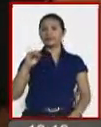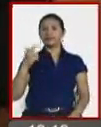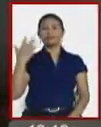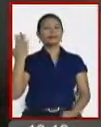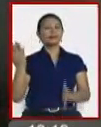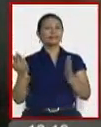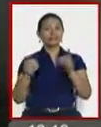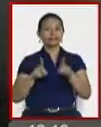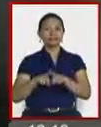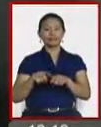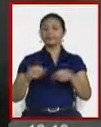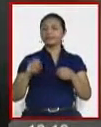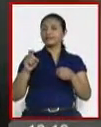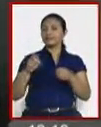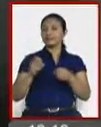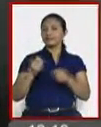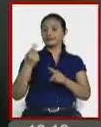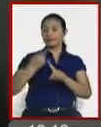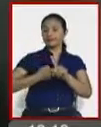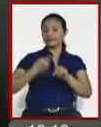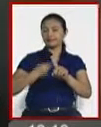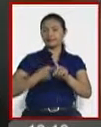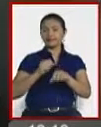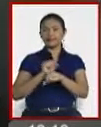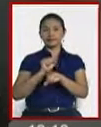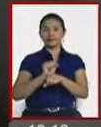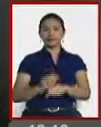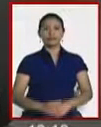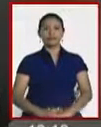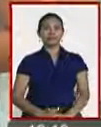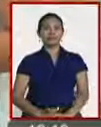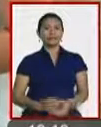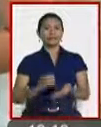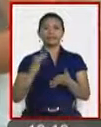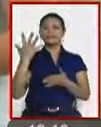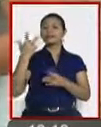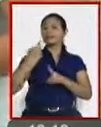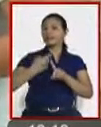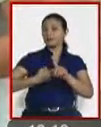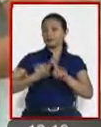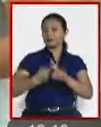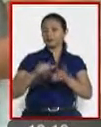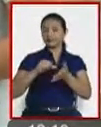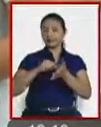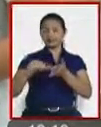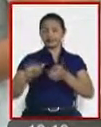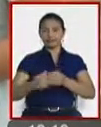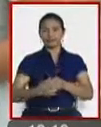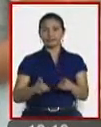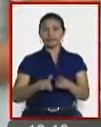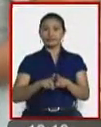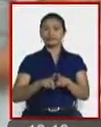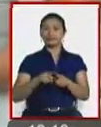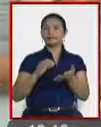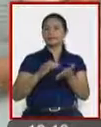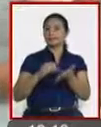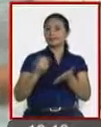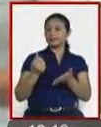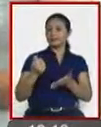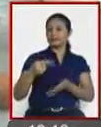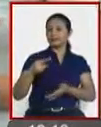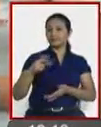ya que aparentemente le deberían de varios meses de trabajo. No solo que no le pagan hace 5 meses, sino que no le han pagado aguinaldo, no le